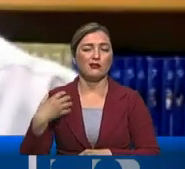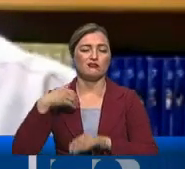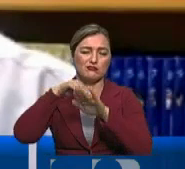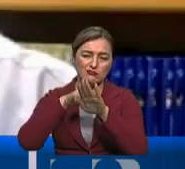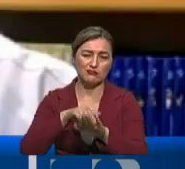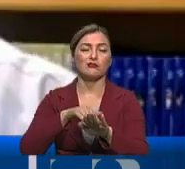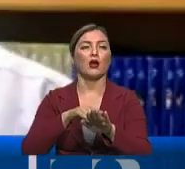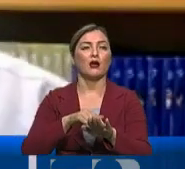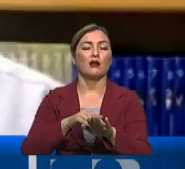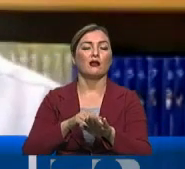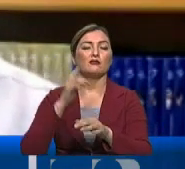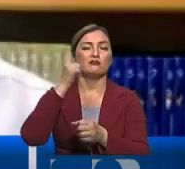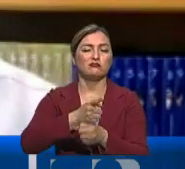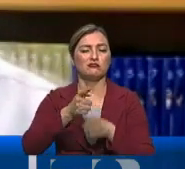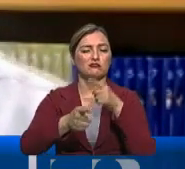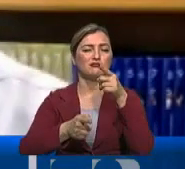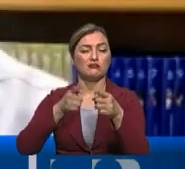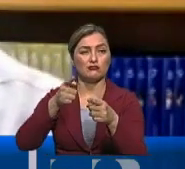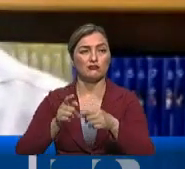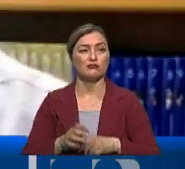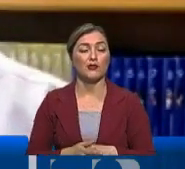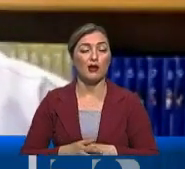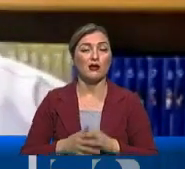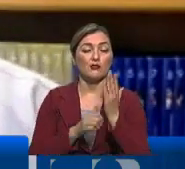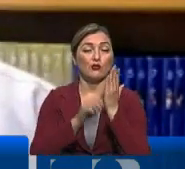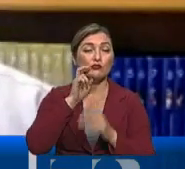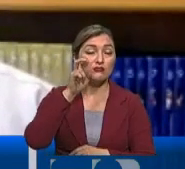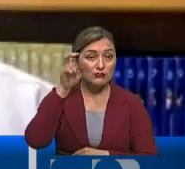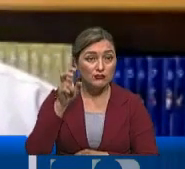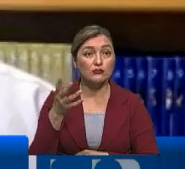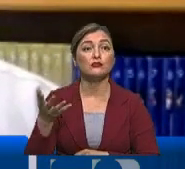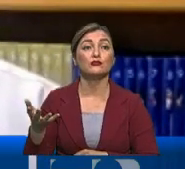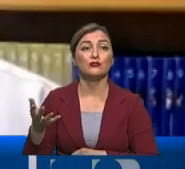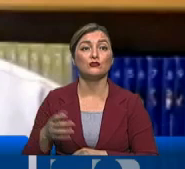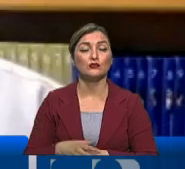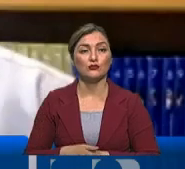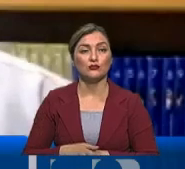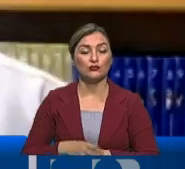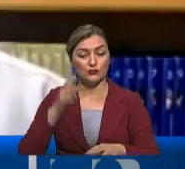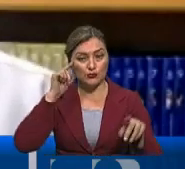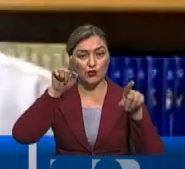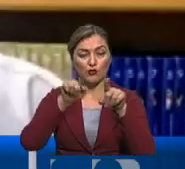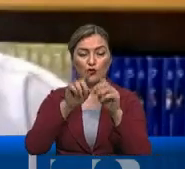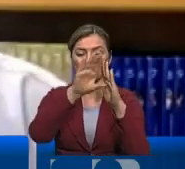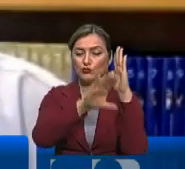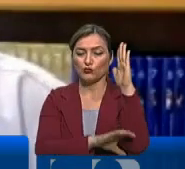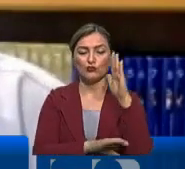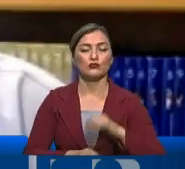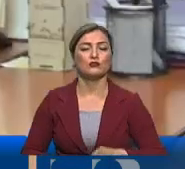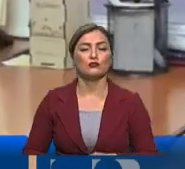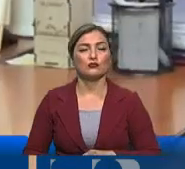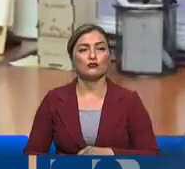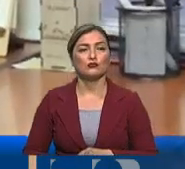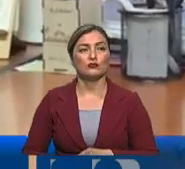garantizar que las disposiciones que ha emitido el Ministerio de Turismo estén acordes con la Constitución de la